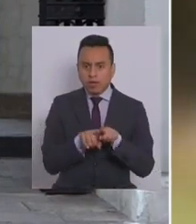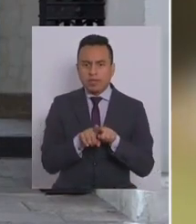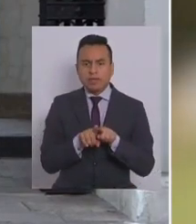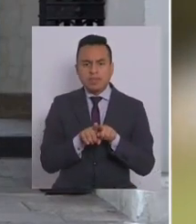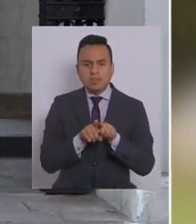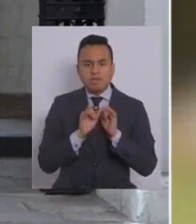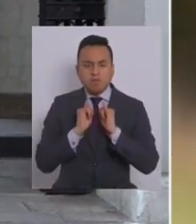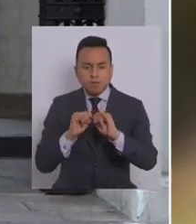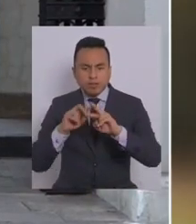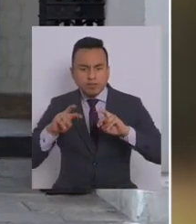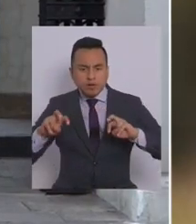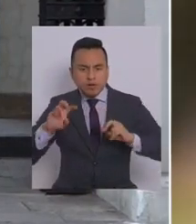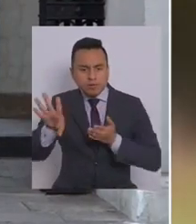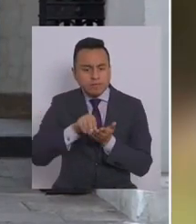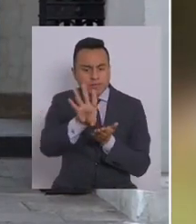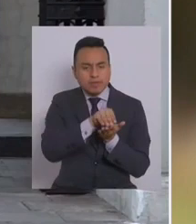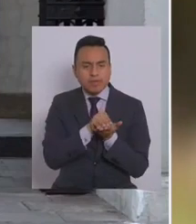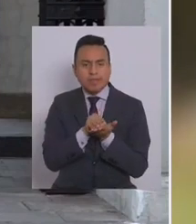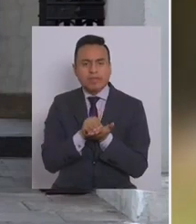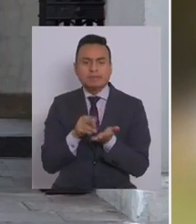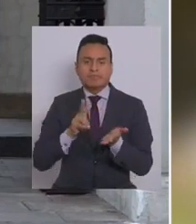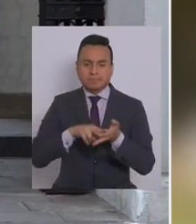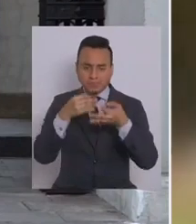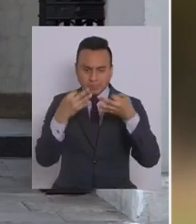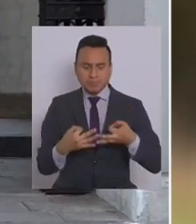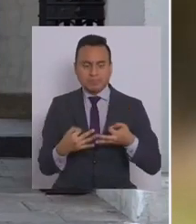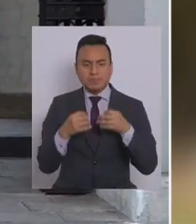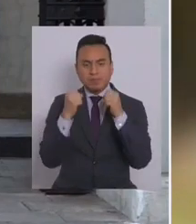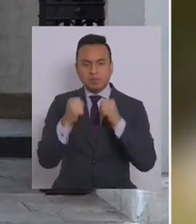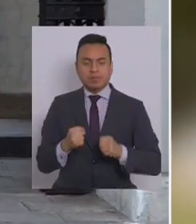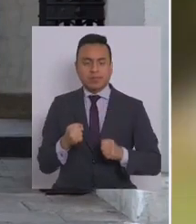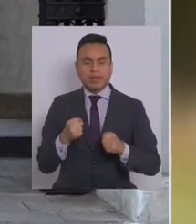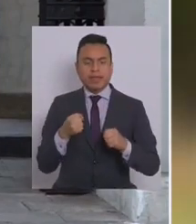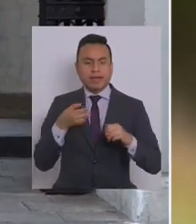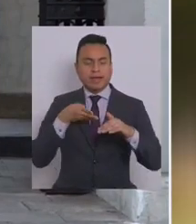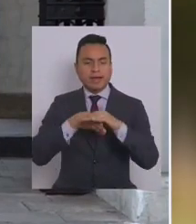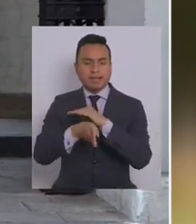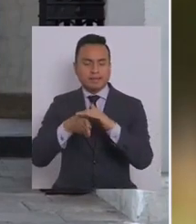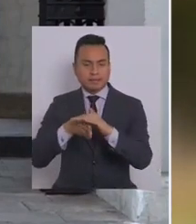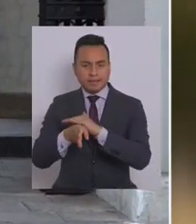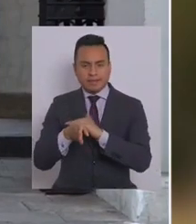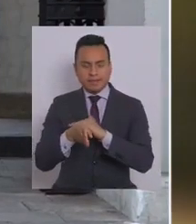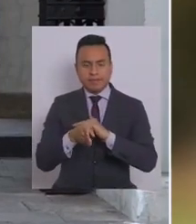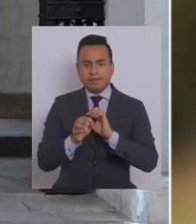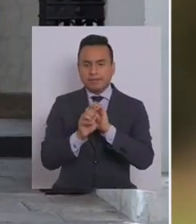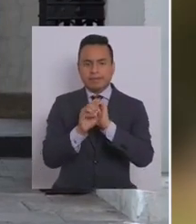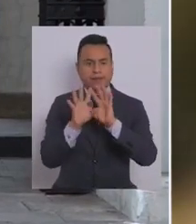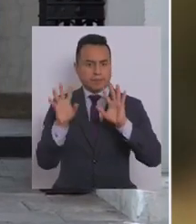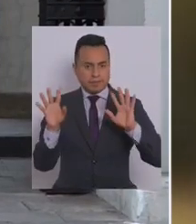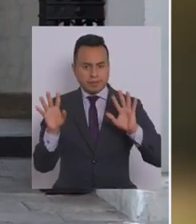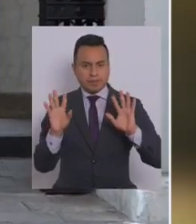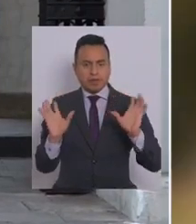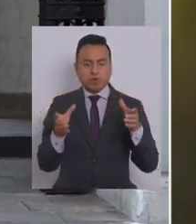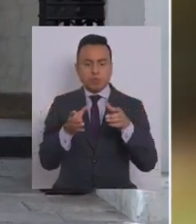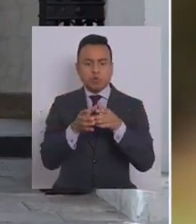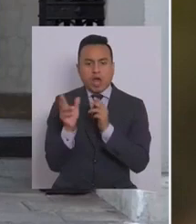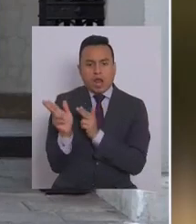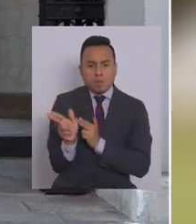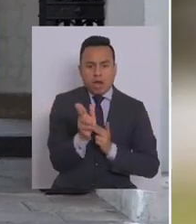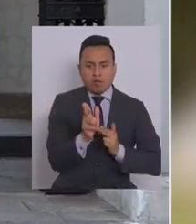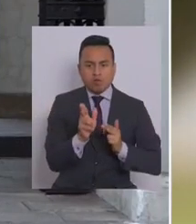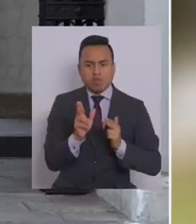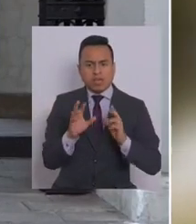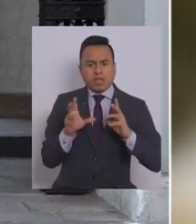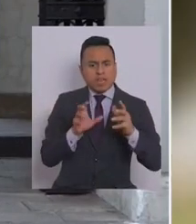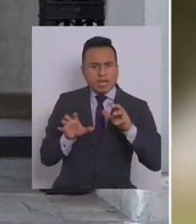recopilando información. Y esa información, sin duda, no es posible acceder si llegan claramente con grupos armados, con